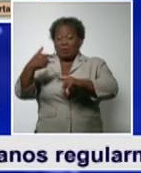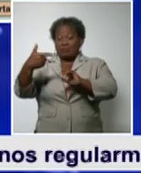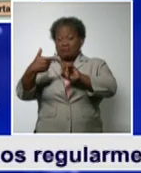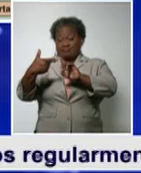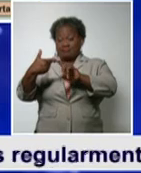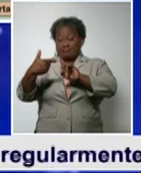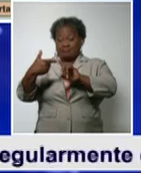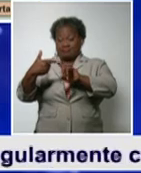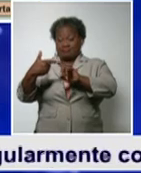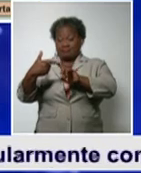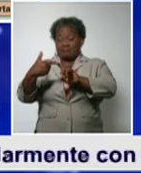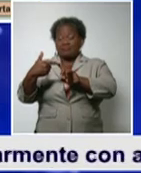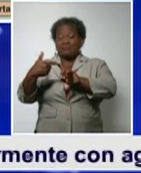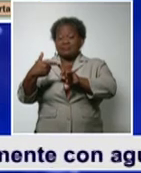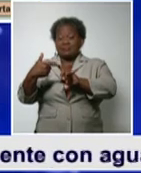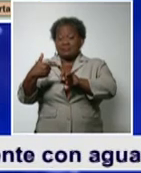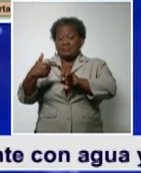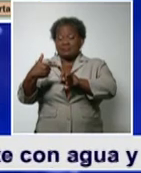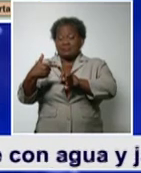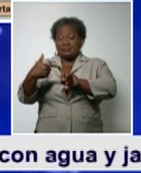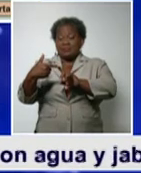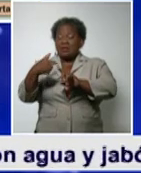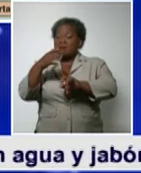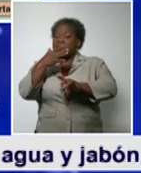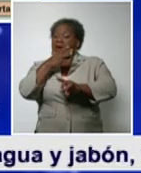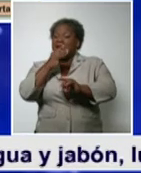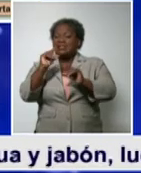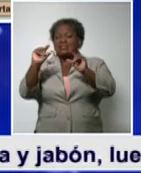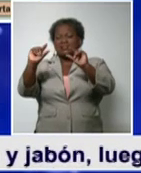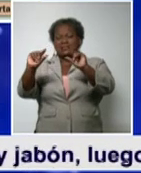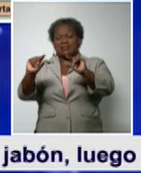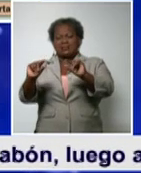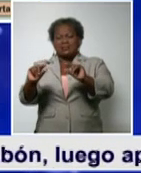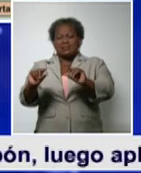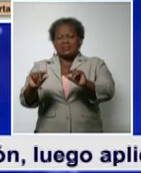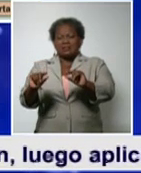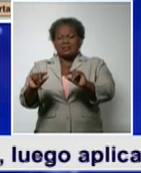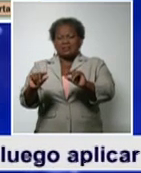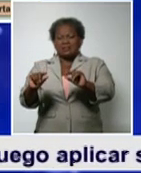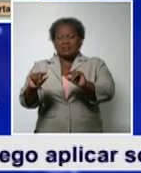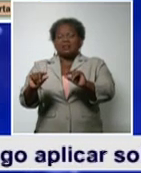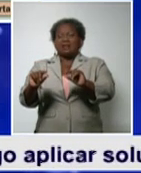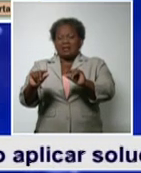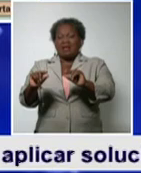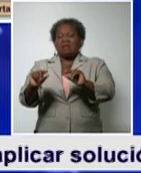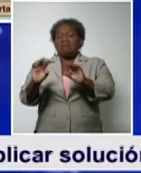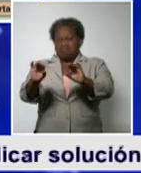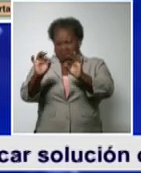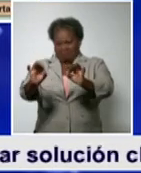tasa que parece que va disminuyendo, parece no, va disminuyendo,